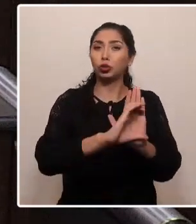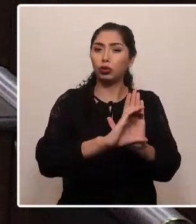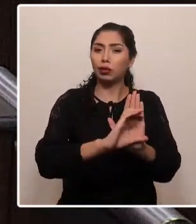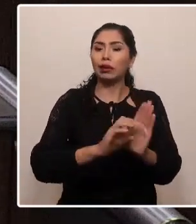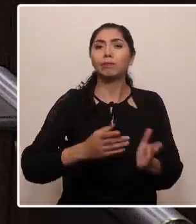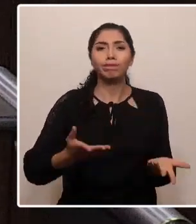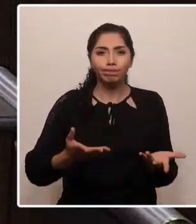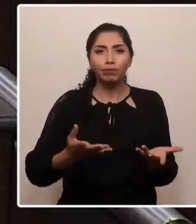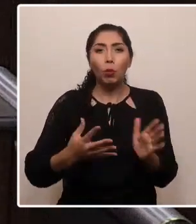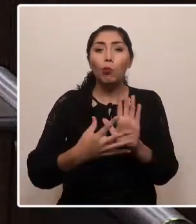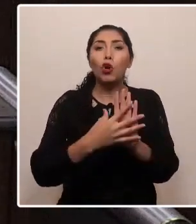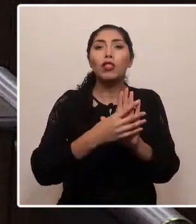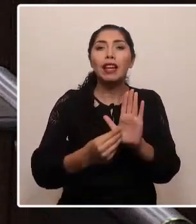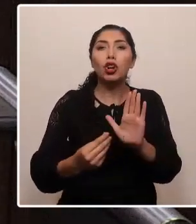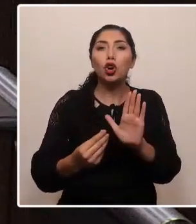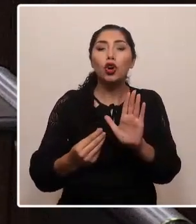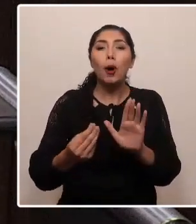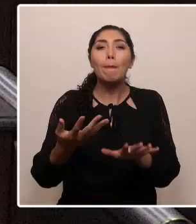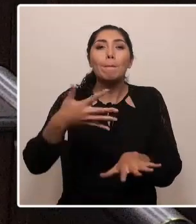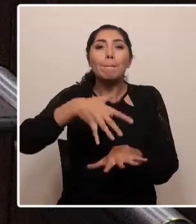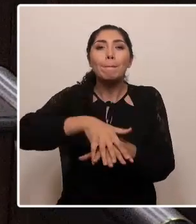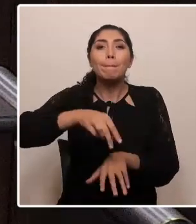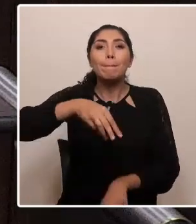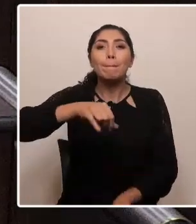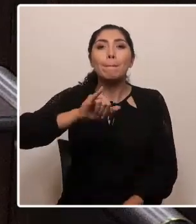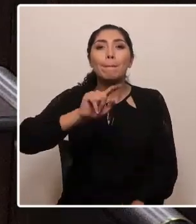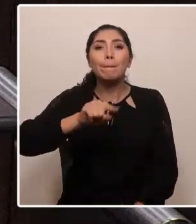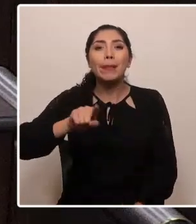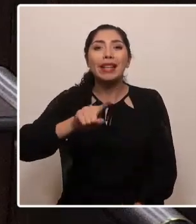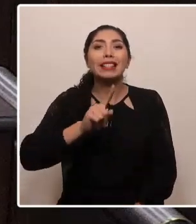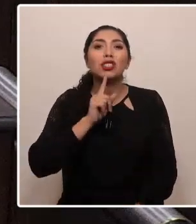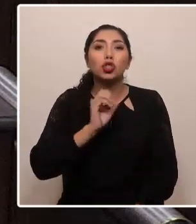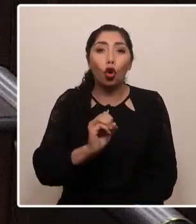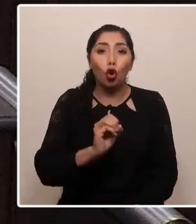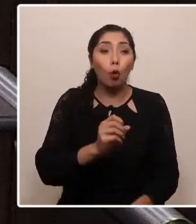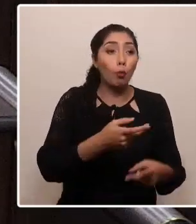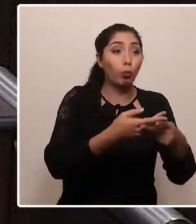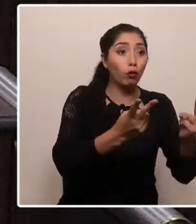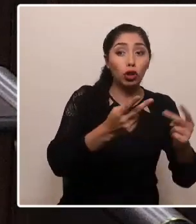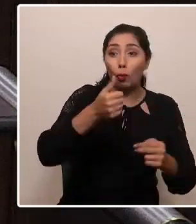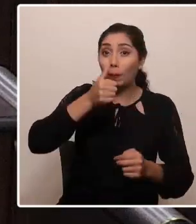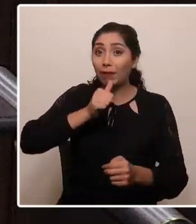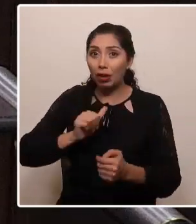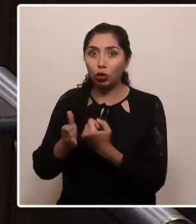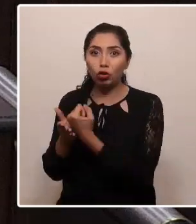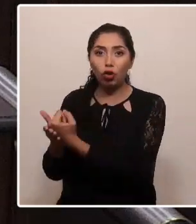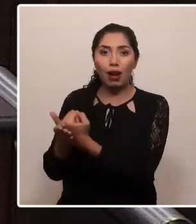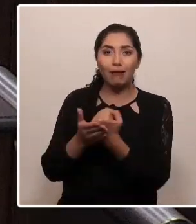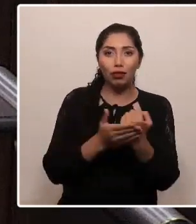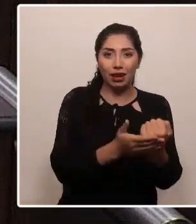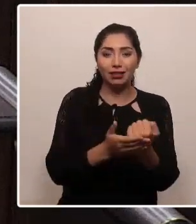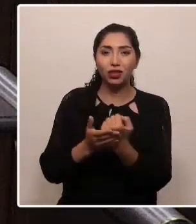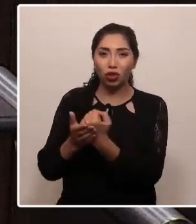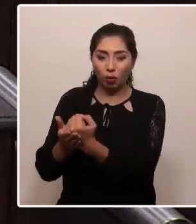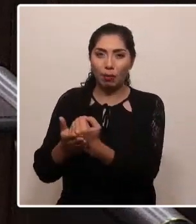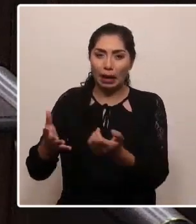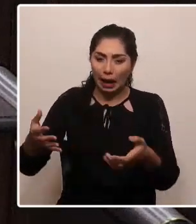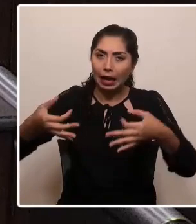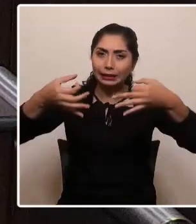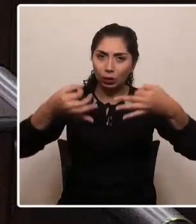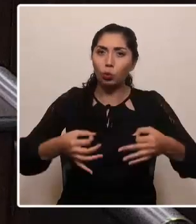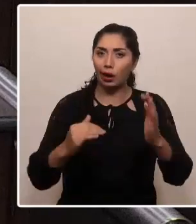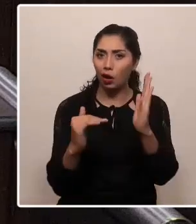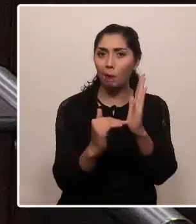mixto de cooperación pública-privada, con un Estado eficiente para el aseguramiento de los mínimos de subsistencia, sin